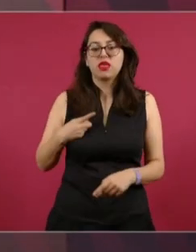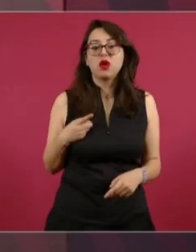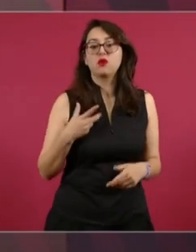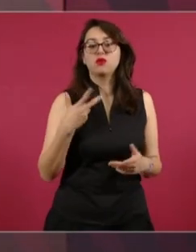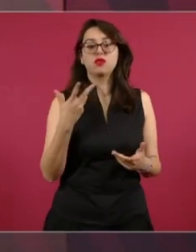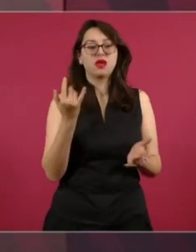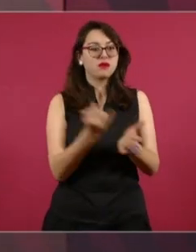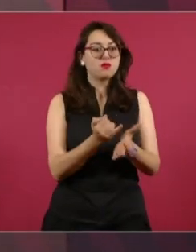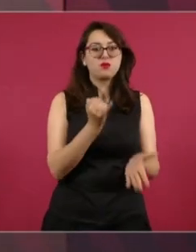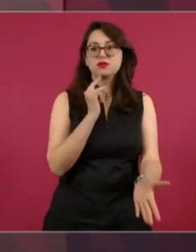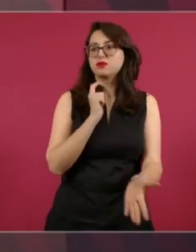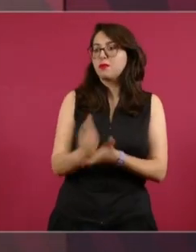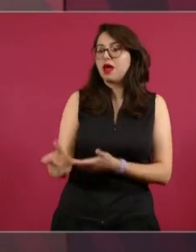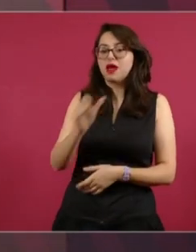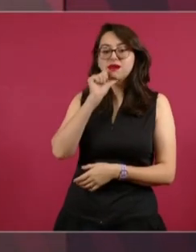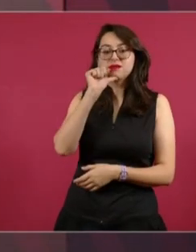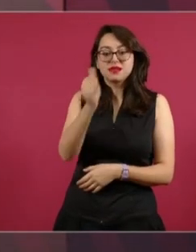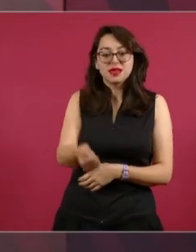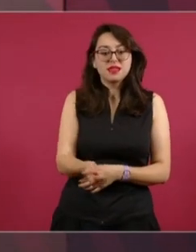no pagaban impuestos.